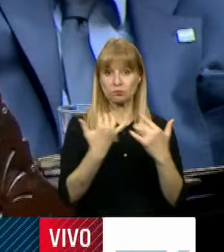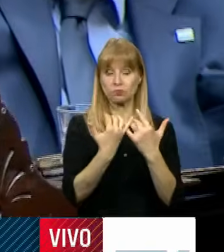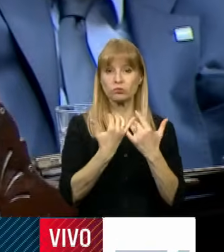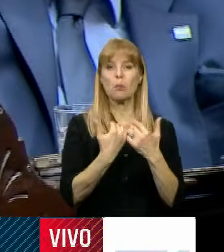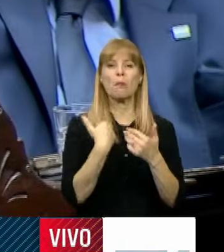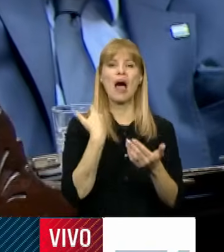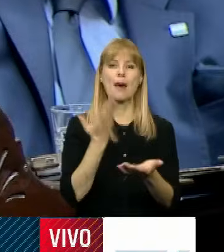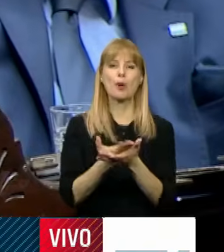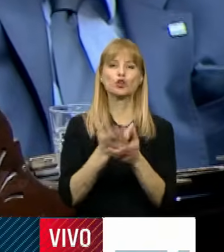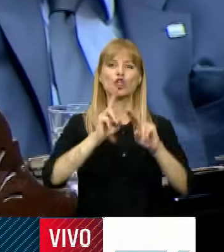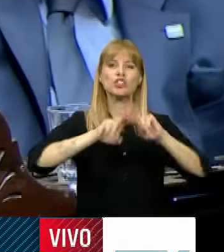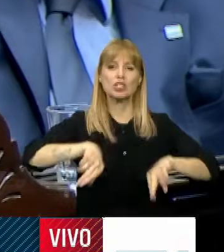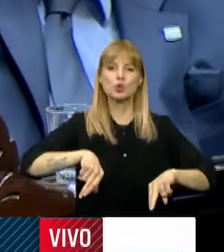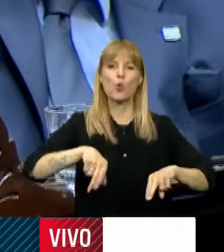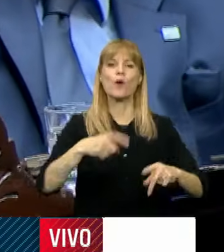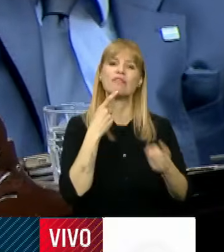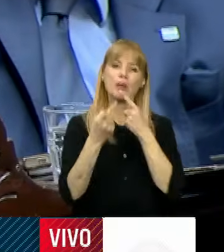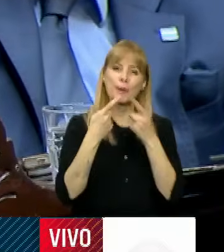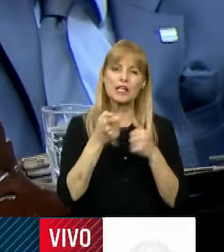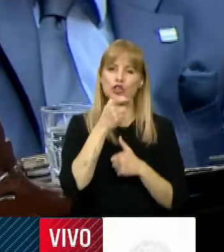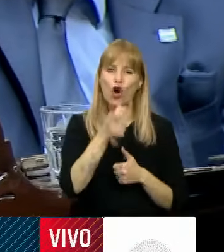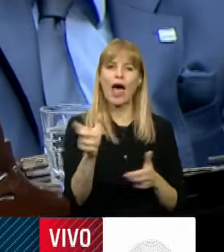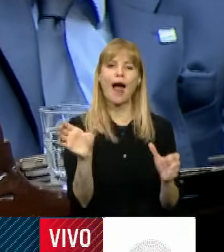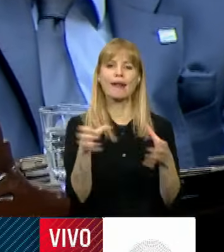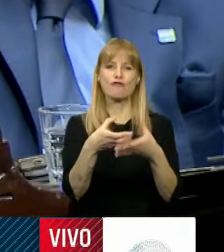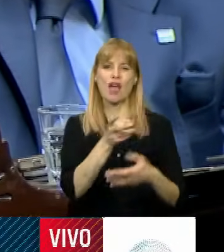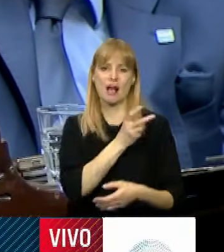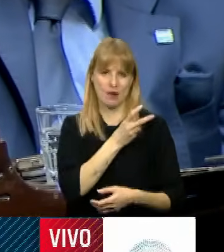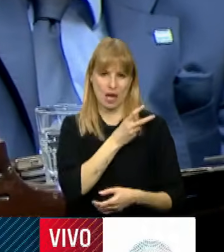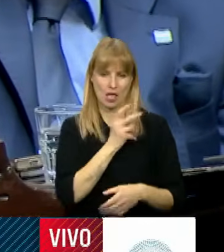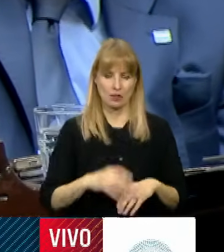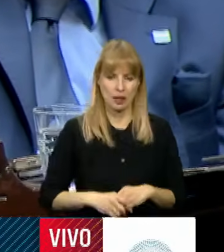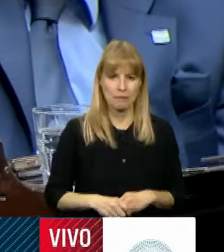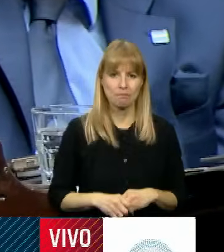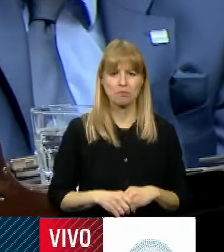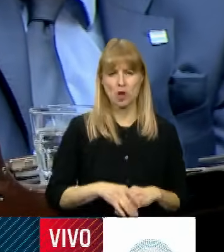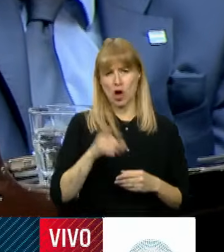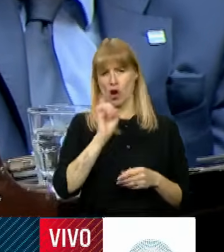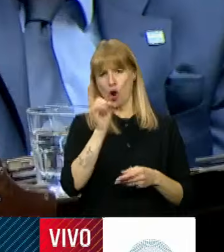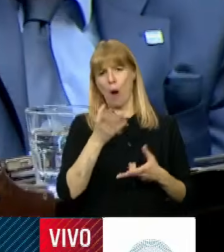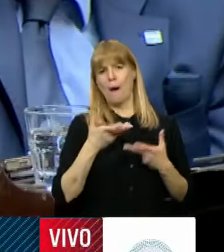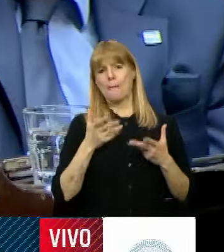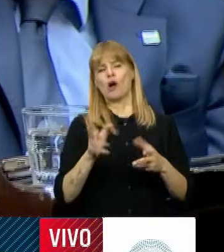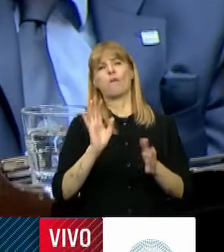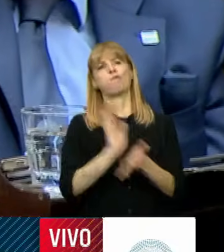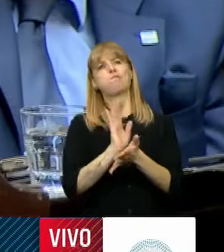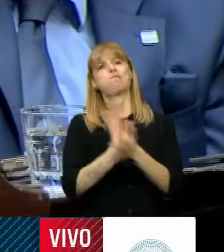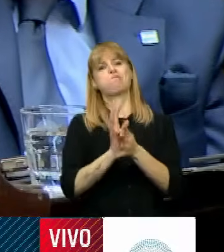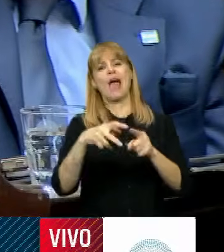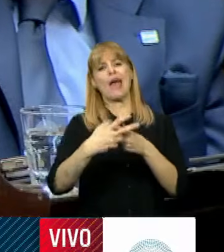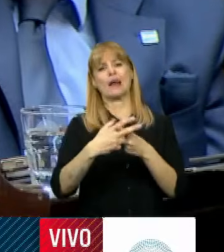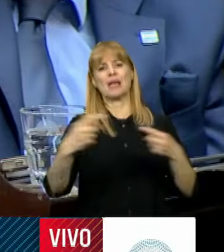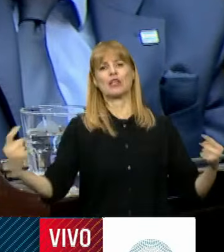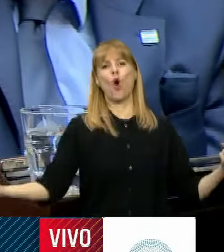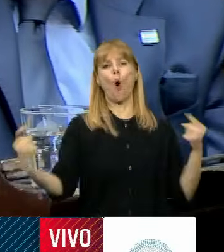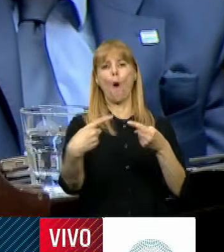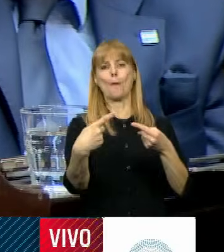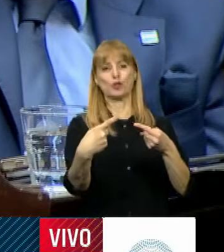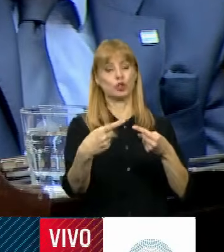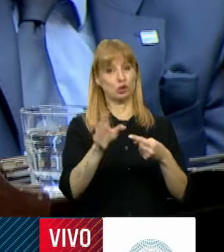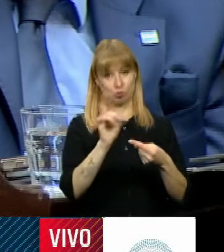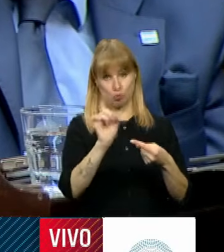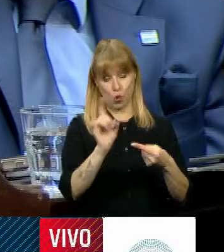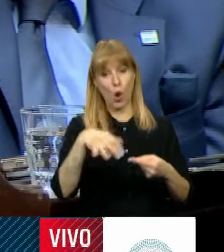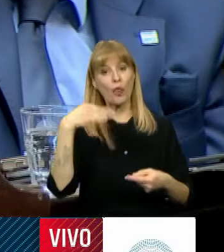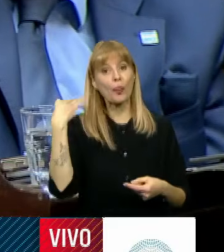censura, la interpelación y moción de censura al jefe de gabinete, no porque esto sea una herramienta de la oposición, sino porque es un deber